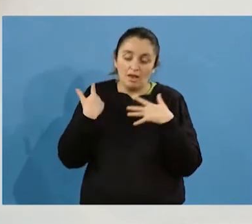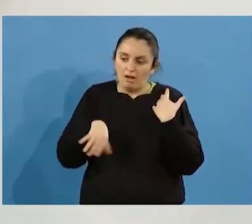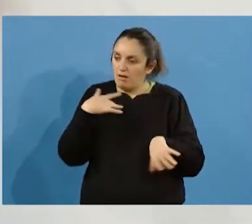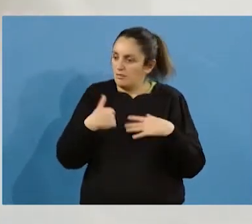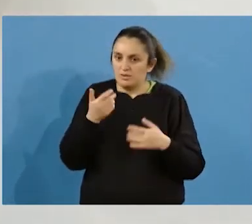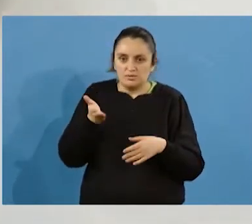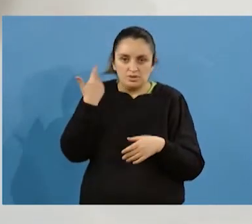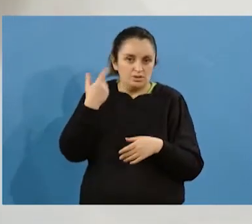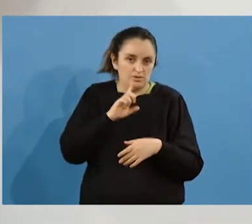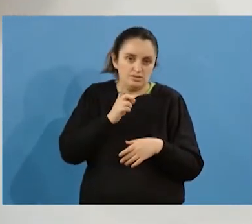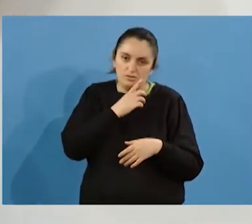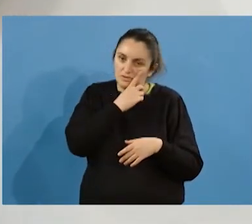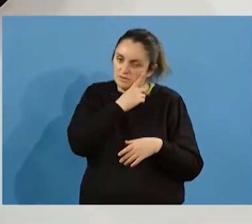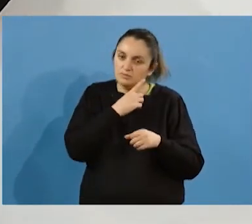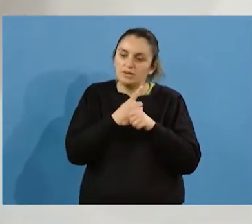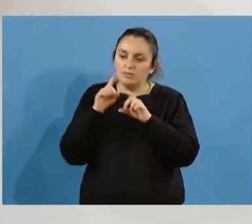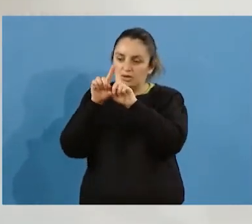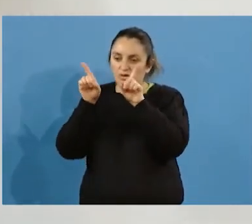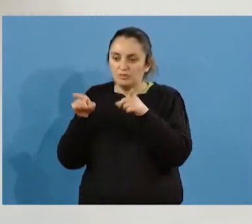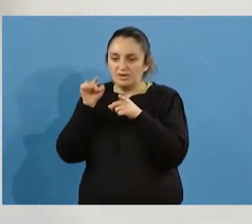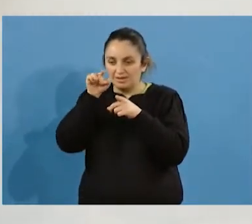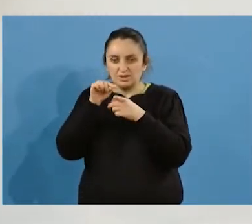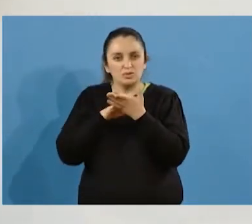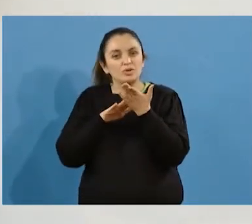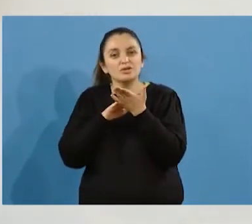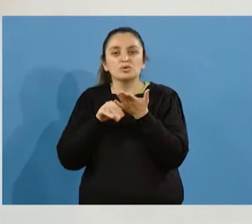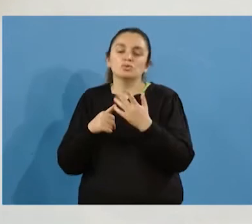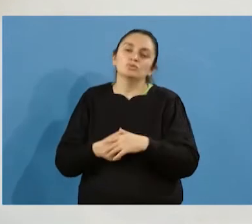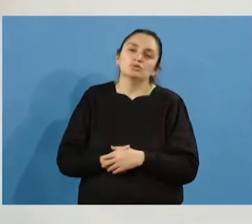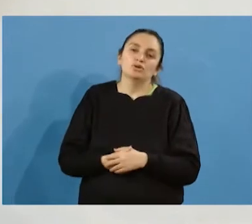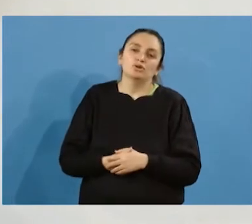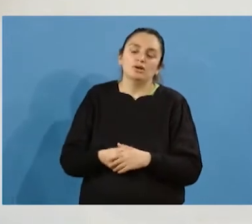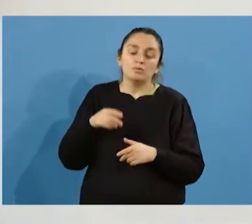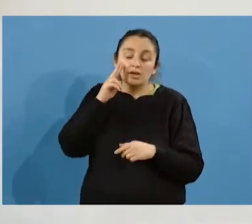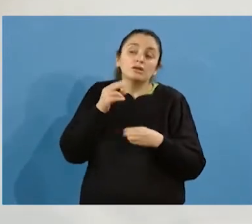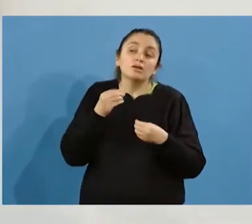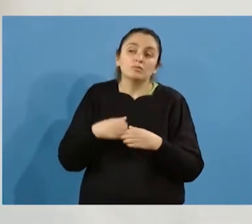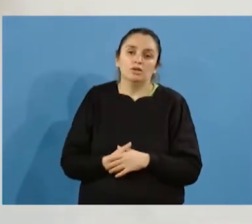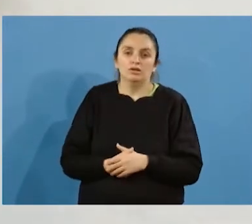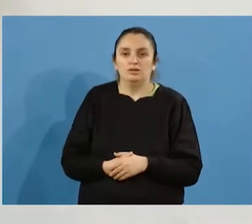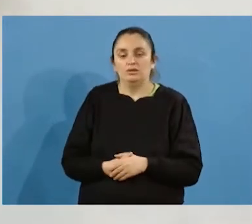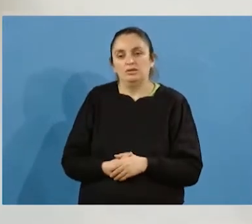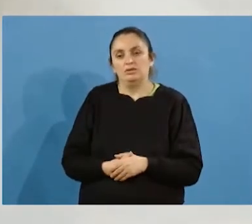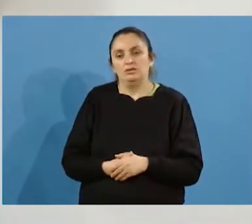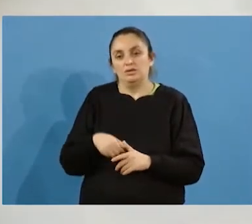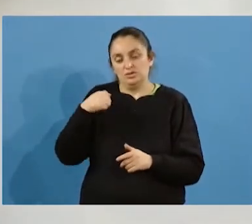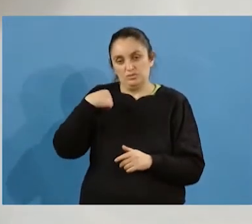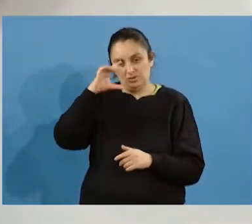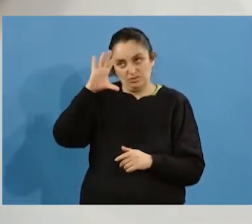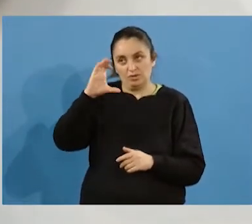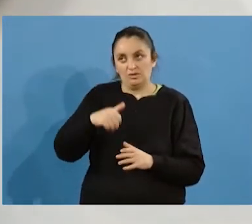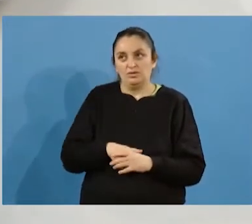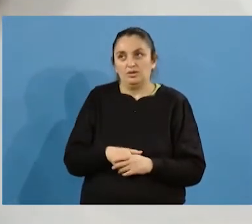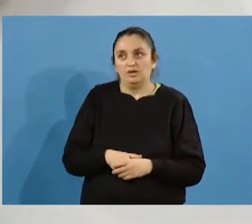sacarlo lo voy a resolver primero para ver que lo que me da y acuerdo y me tengo que acordar que además